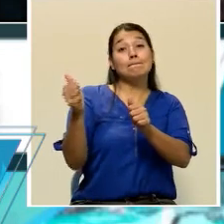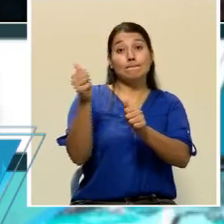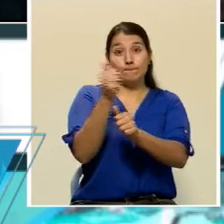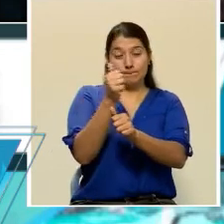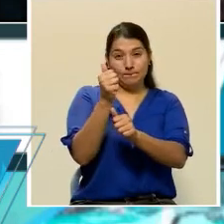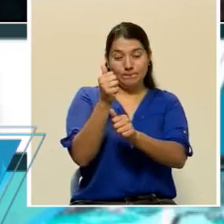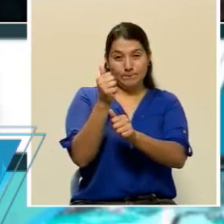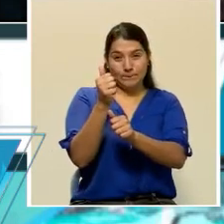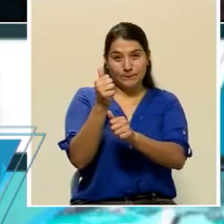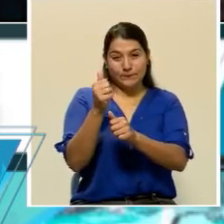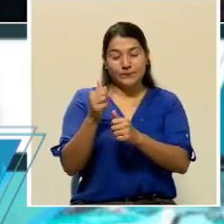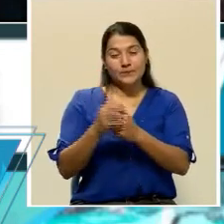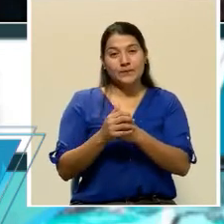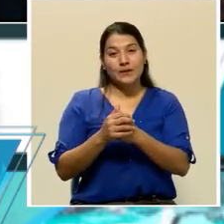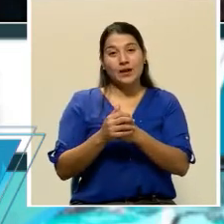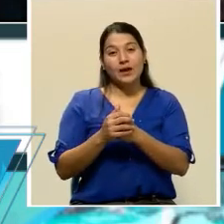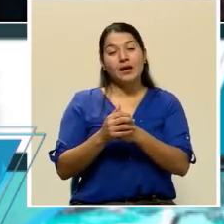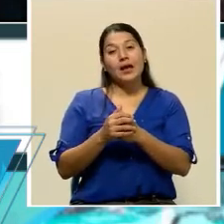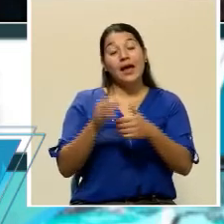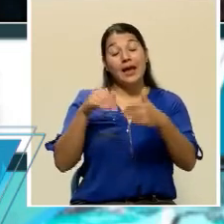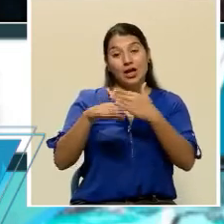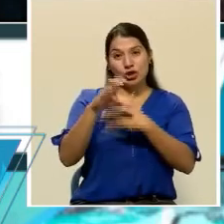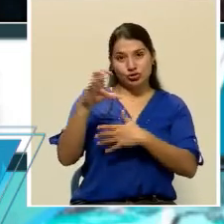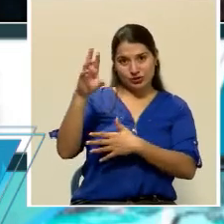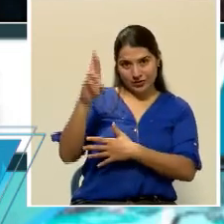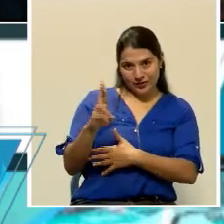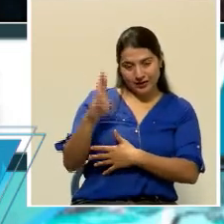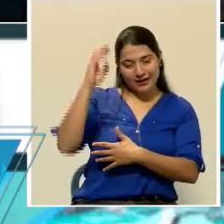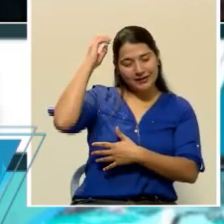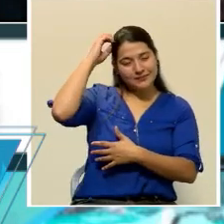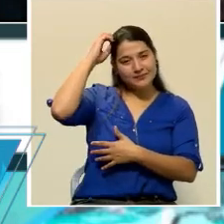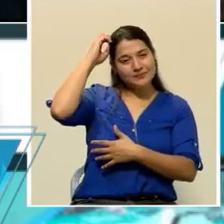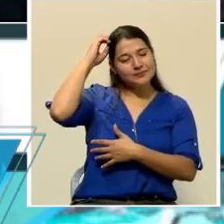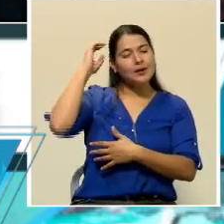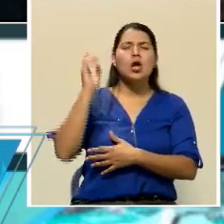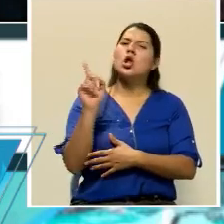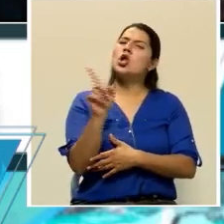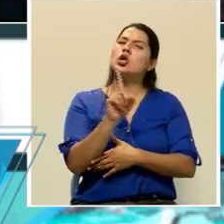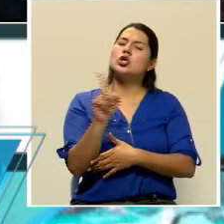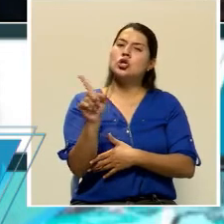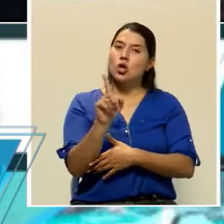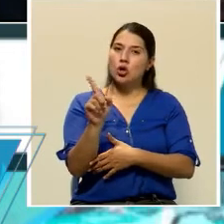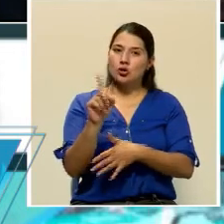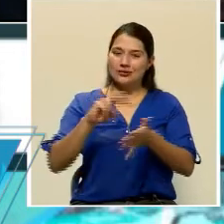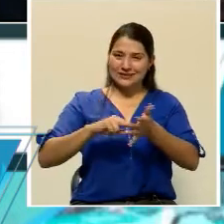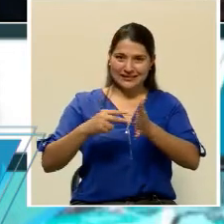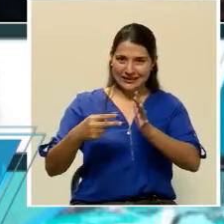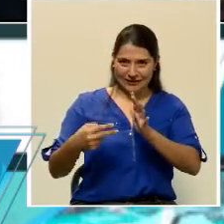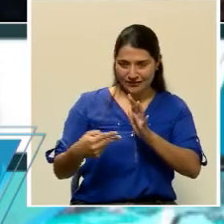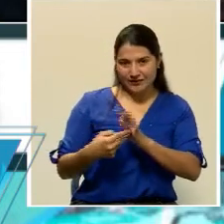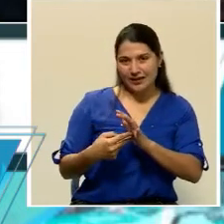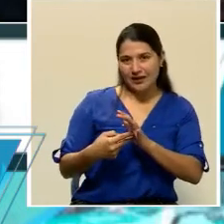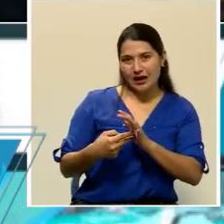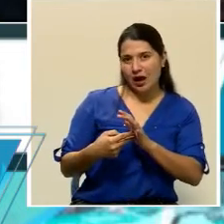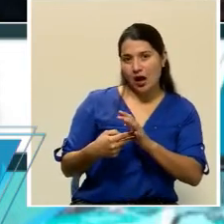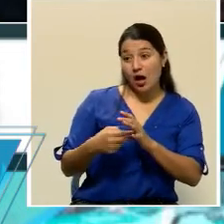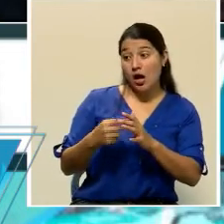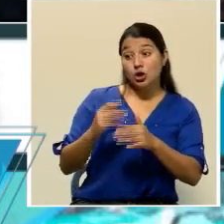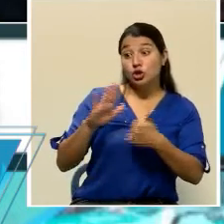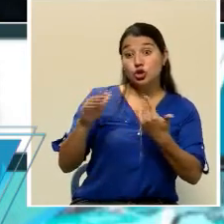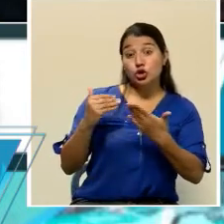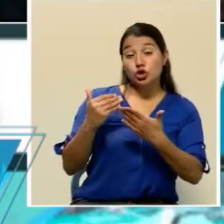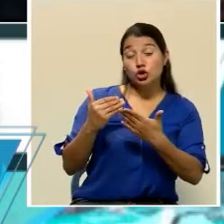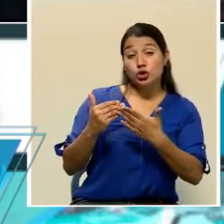Poder Ejecutivo, que no quiere decir para nada aprobarle al Poder Ejecutivo todo lo que